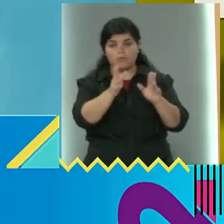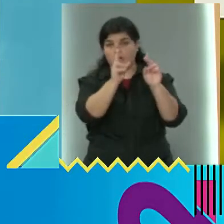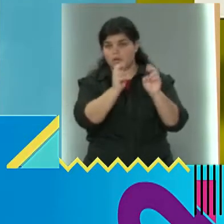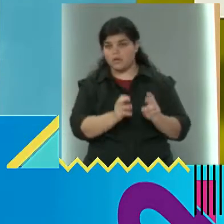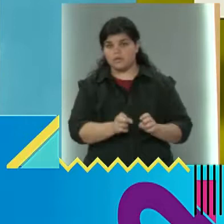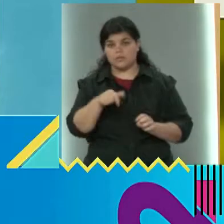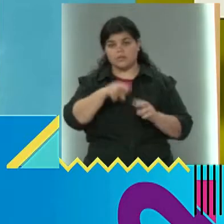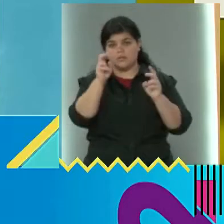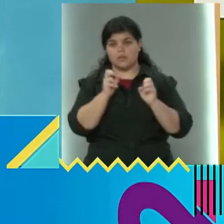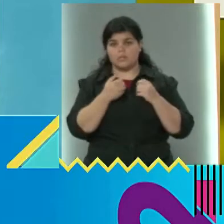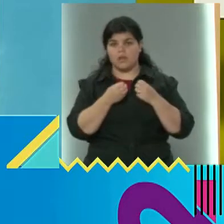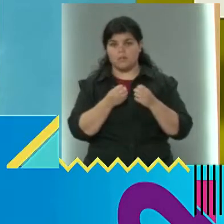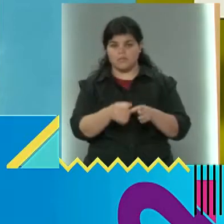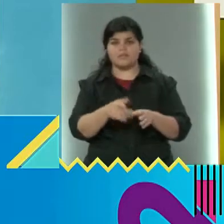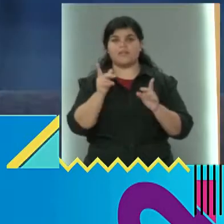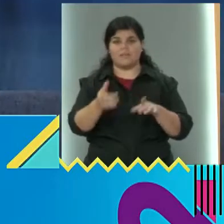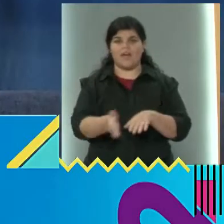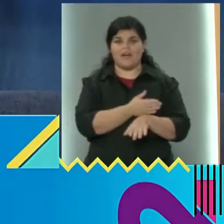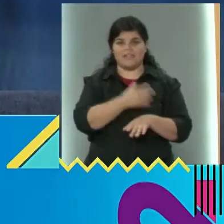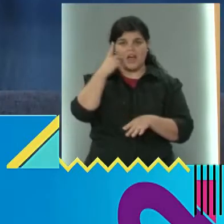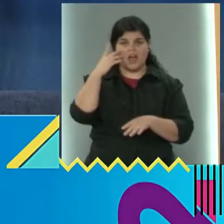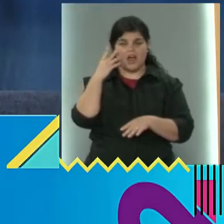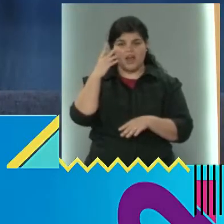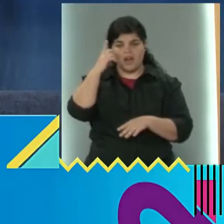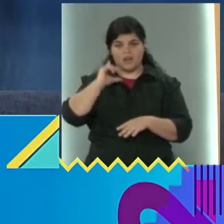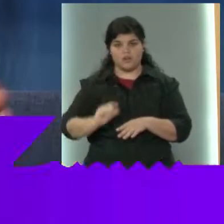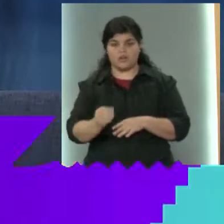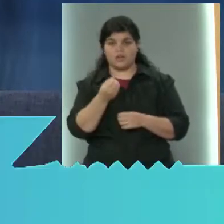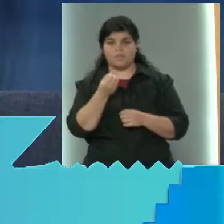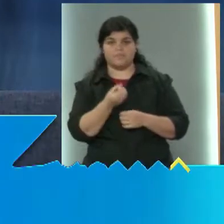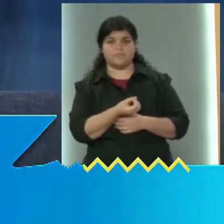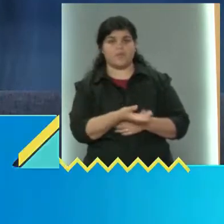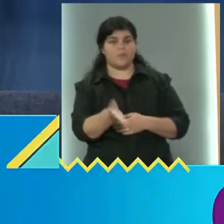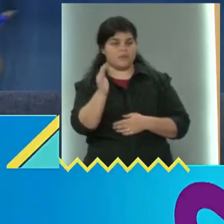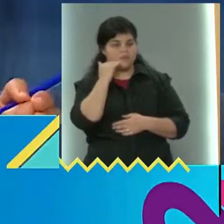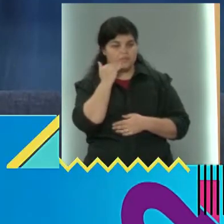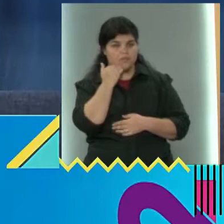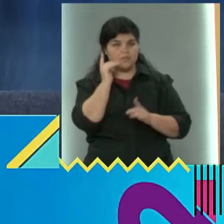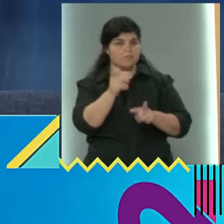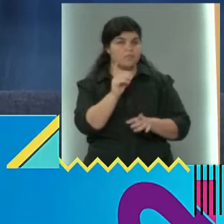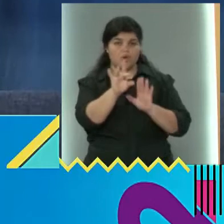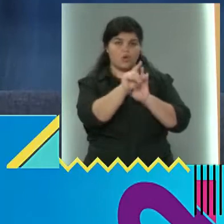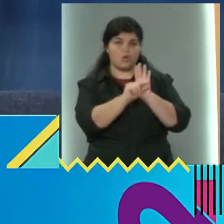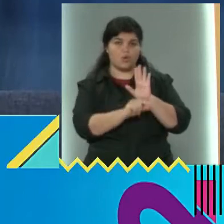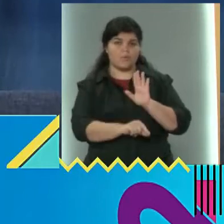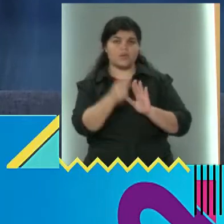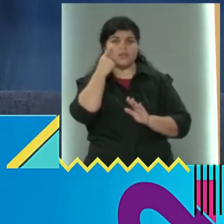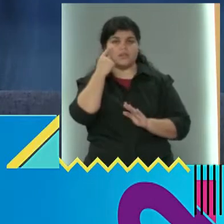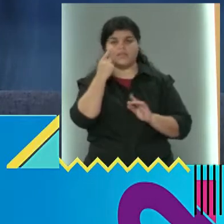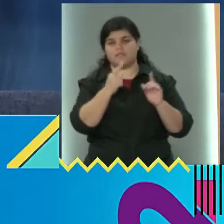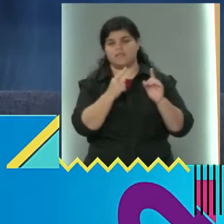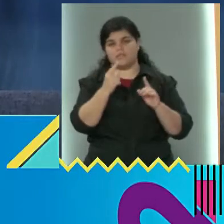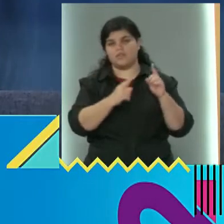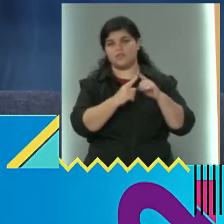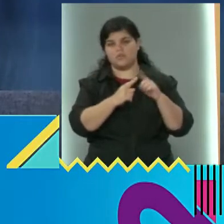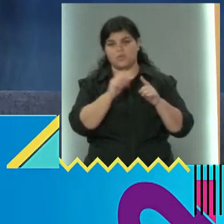todo este tema. Antes presento a mi compañera Carolina. Buenas tardes. Buenas tardes, Feri. Bien, como vos decías, vamos a tener estos números acerca del Instituto Provincial de